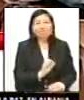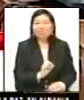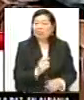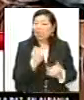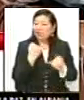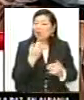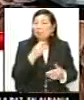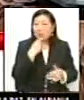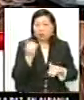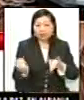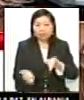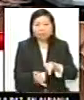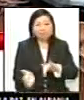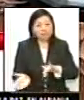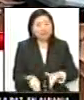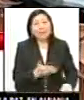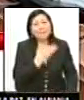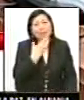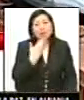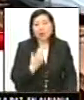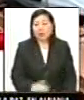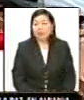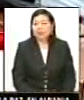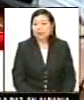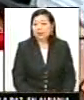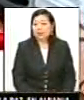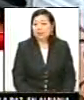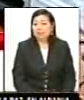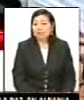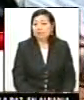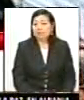informe se debe archivar. Los hechos.